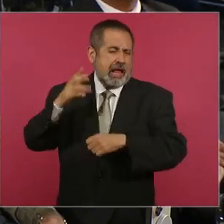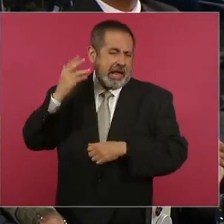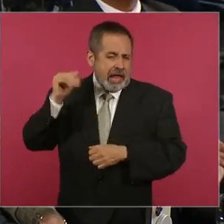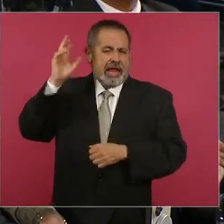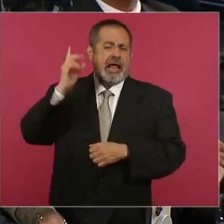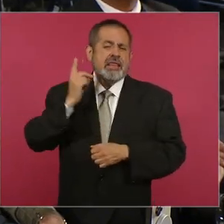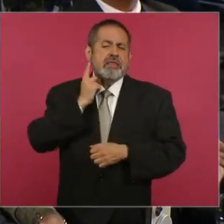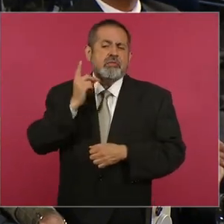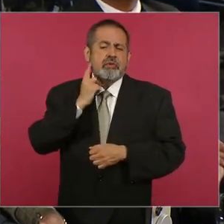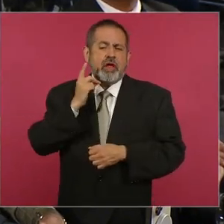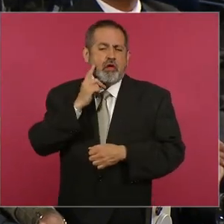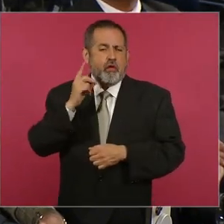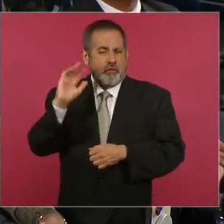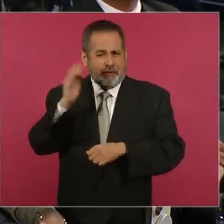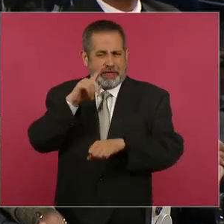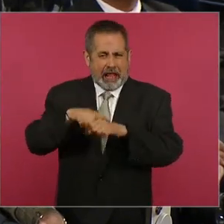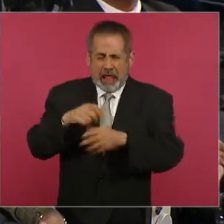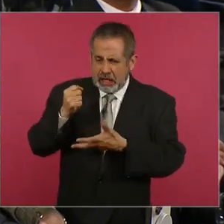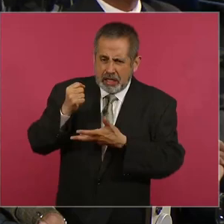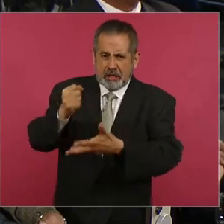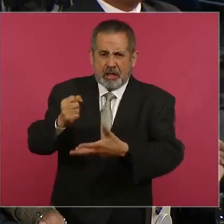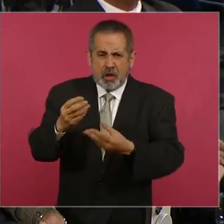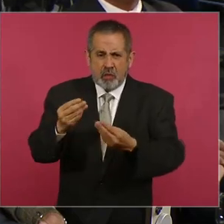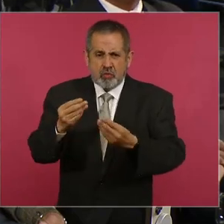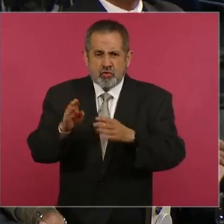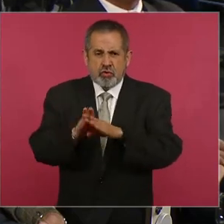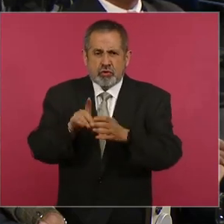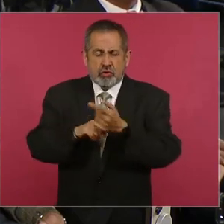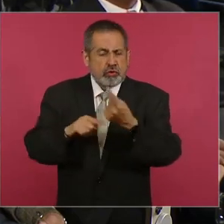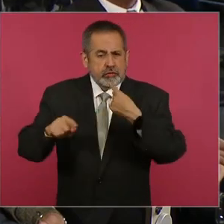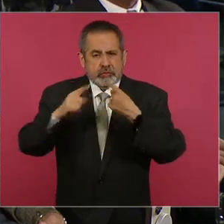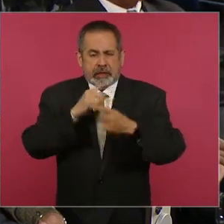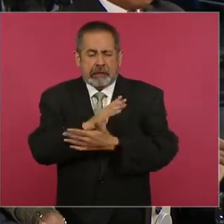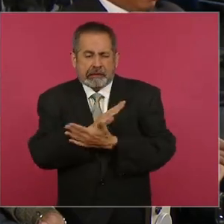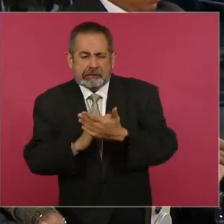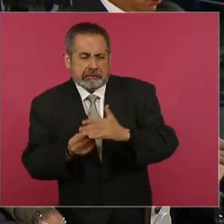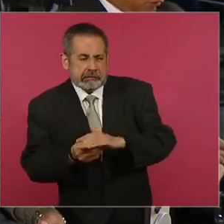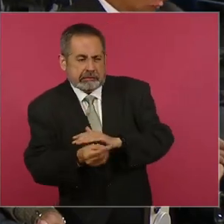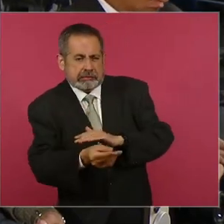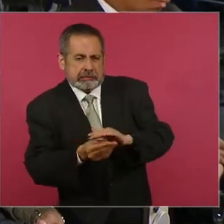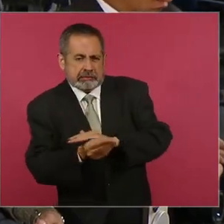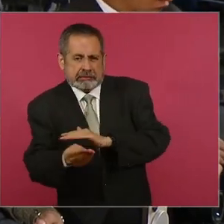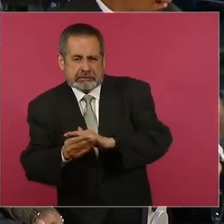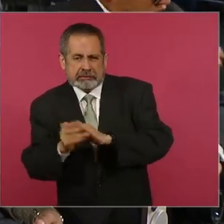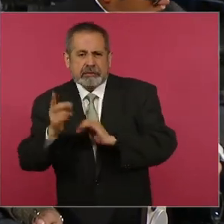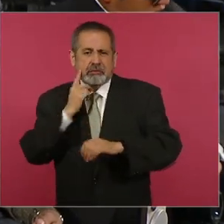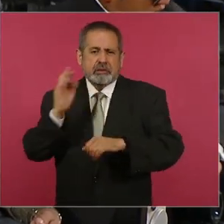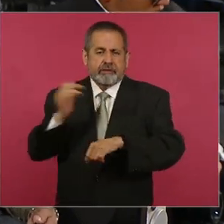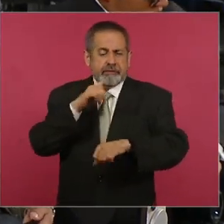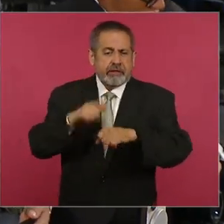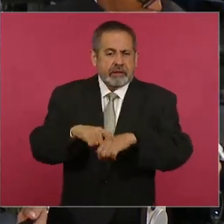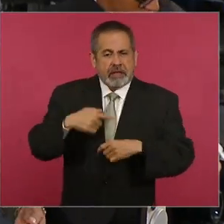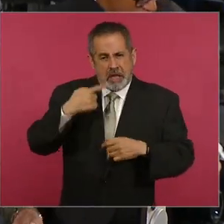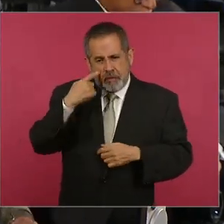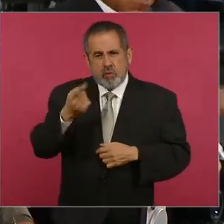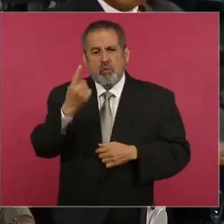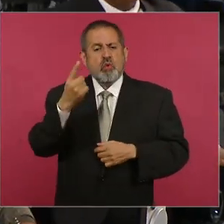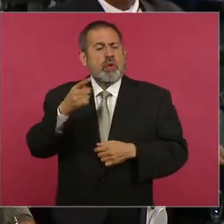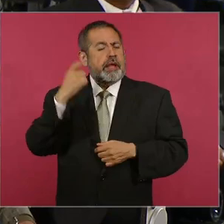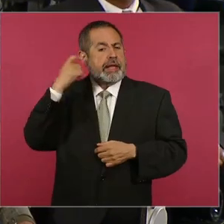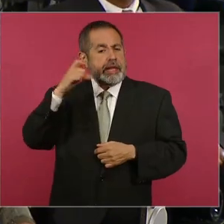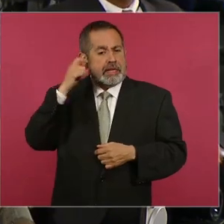los gestores de estos recursos federales, se dio mucho, ¿no? Este tipo de moches con los diputados federales. Y vimos un caso en Querétaro